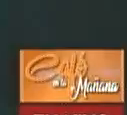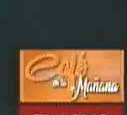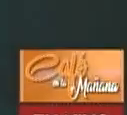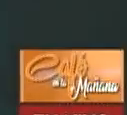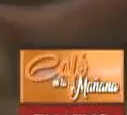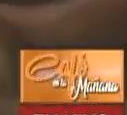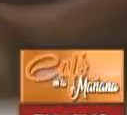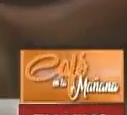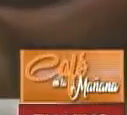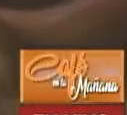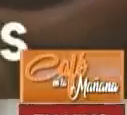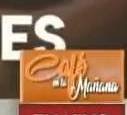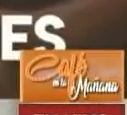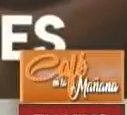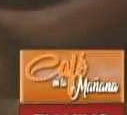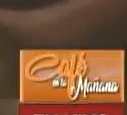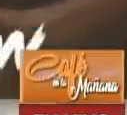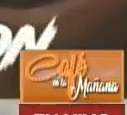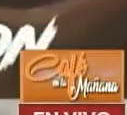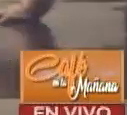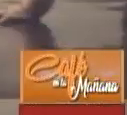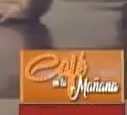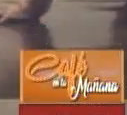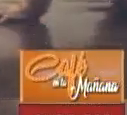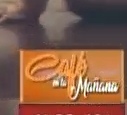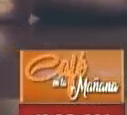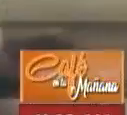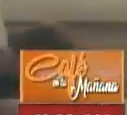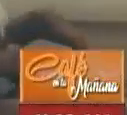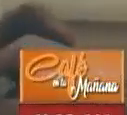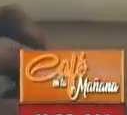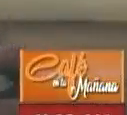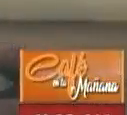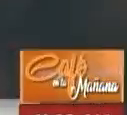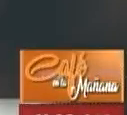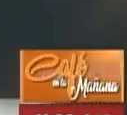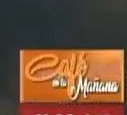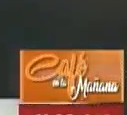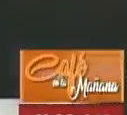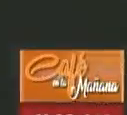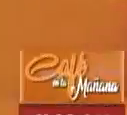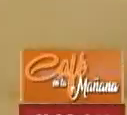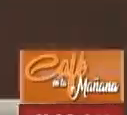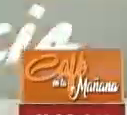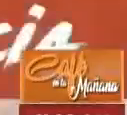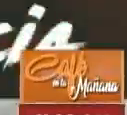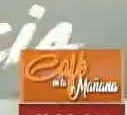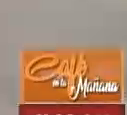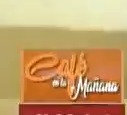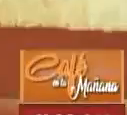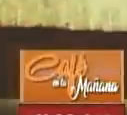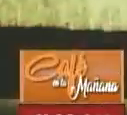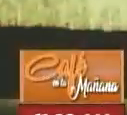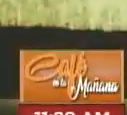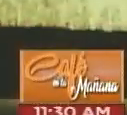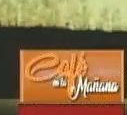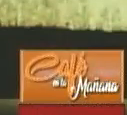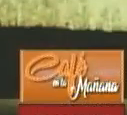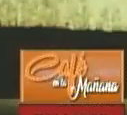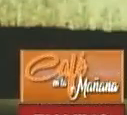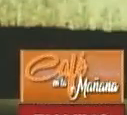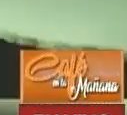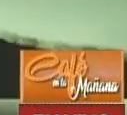miren imagínense ustedes la juventudes que nacieron los niños pues y niñas que nacieron en plena guerra de Independencia por ejemplo